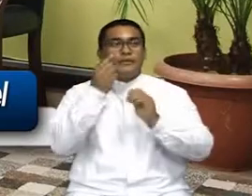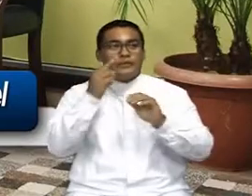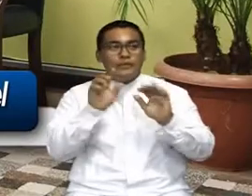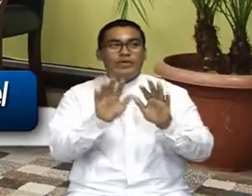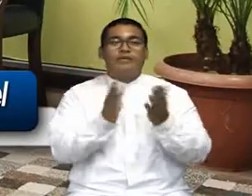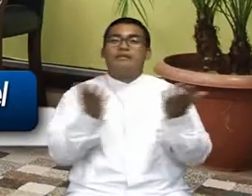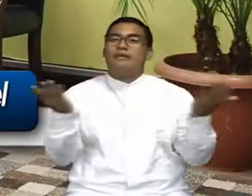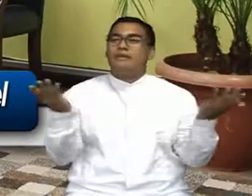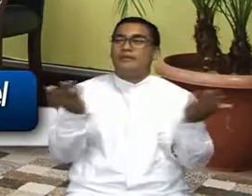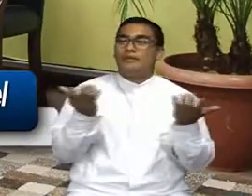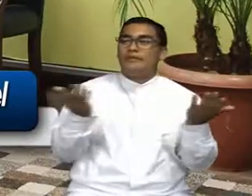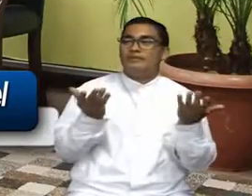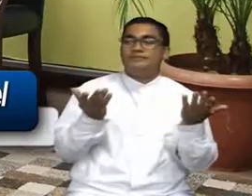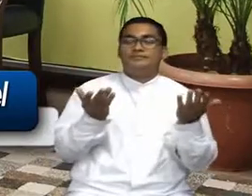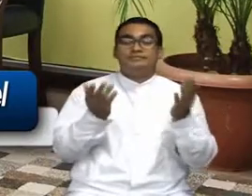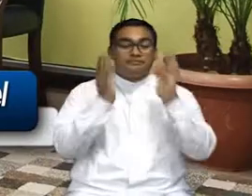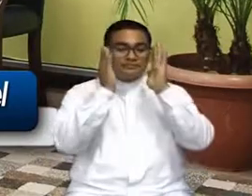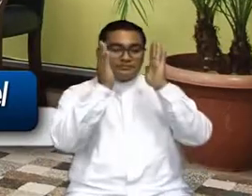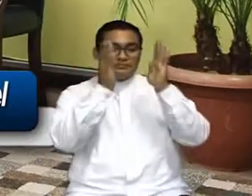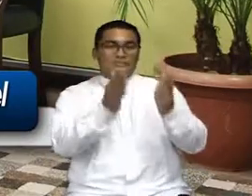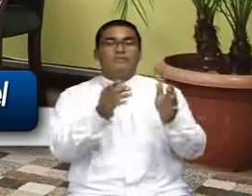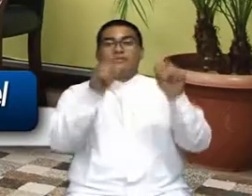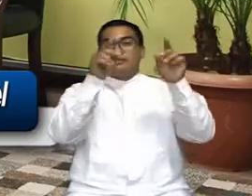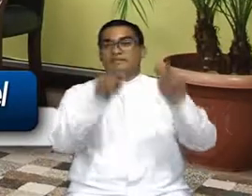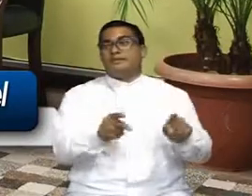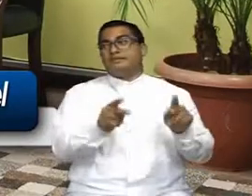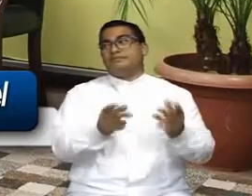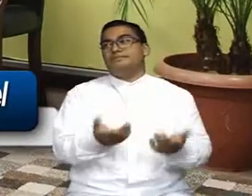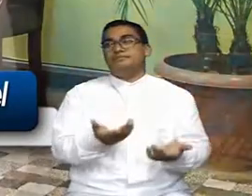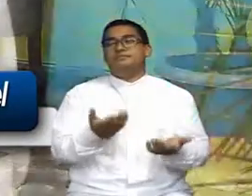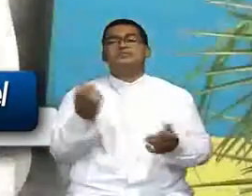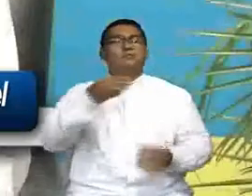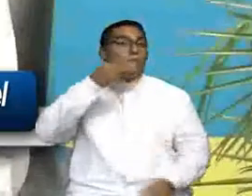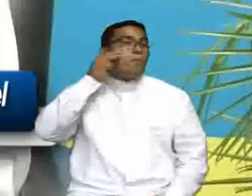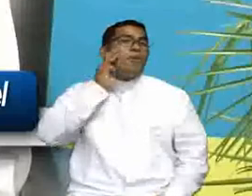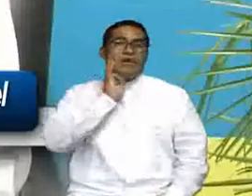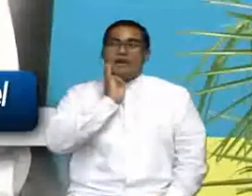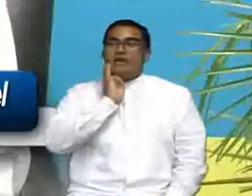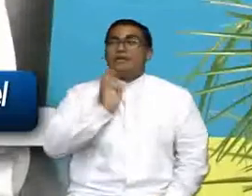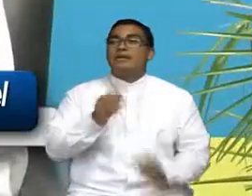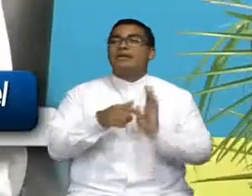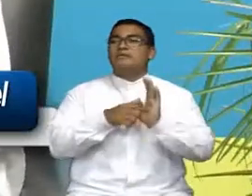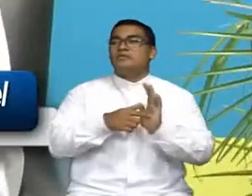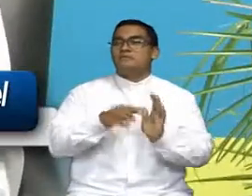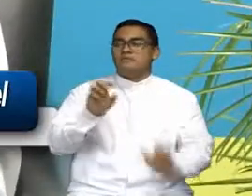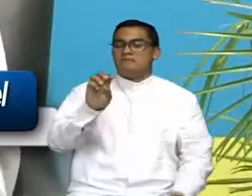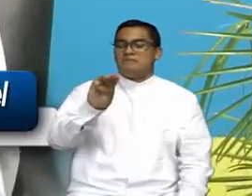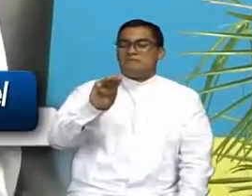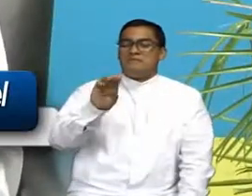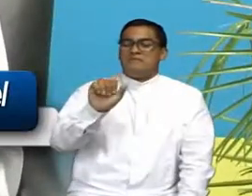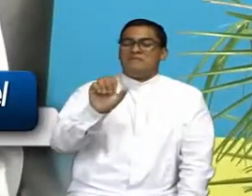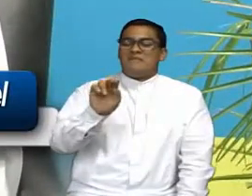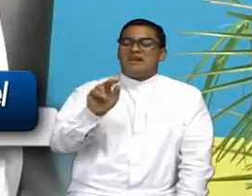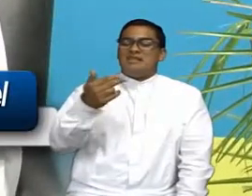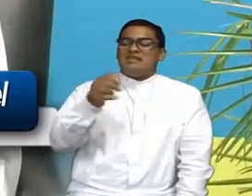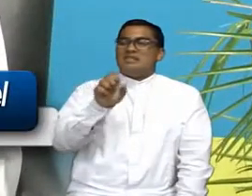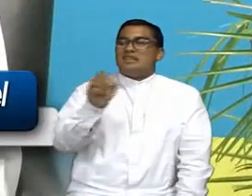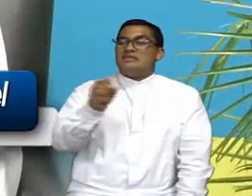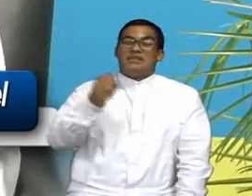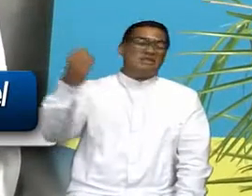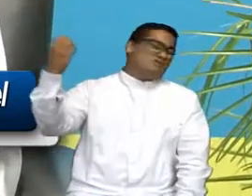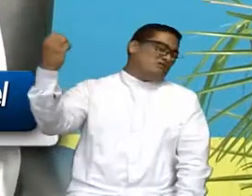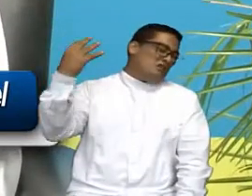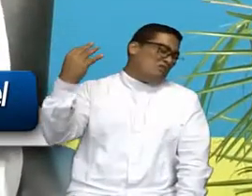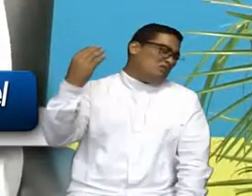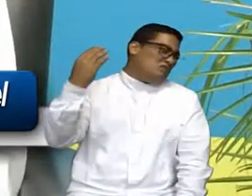abordar a su paciente. Ahora, eso en cuanto a los moretones, ¿verdad? En cuanto a las manchitas, pues en áreas de mayor exposición